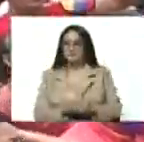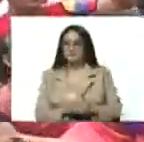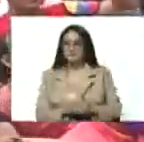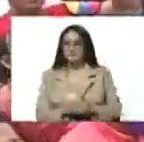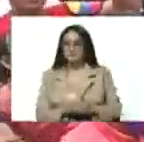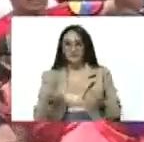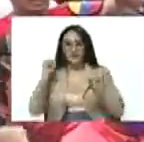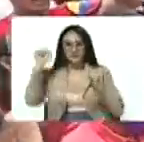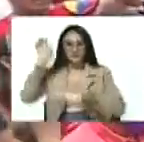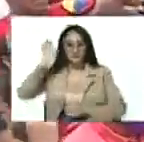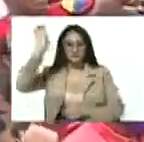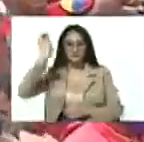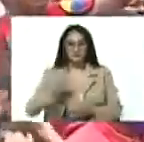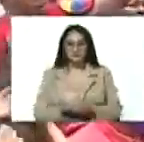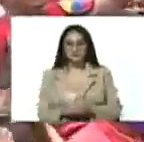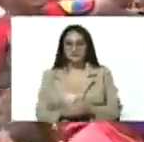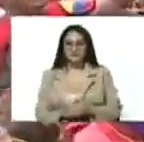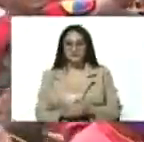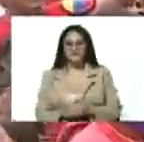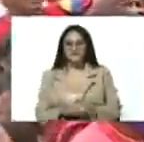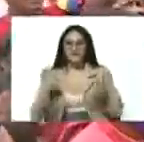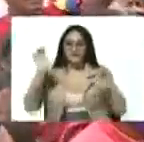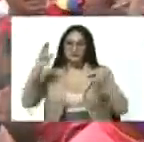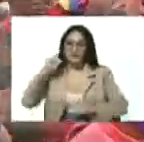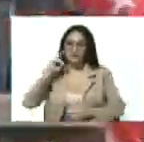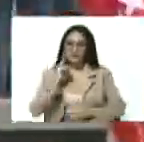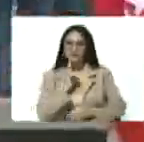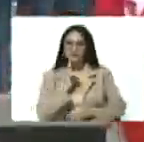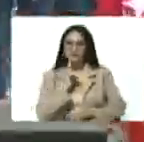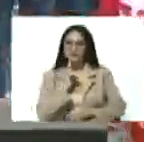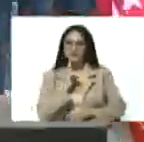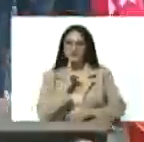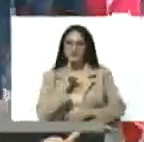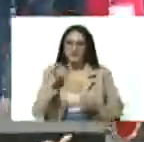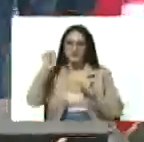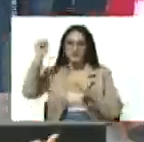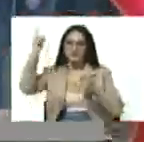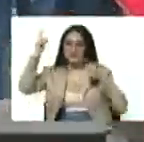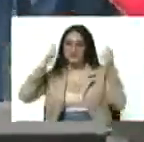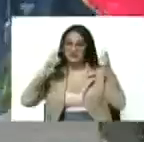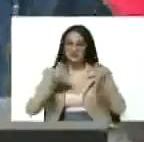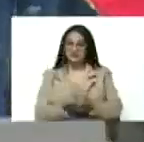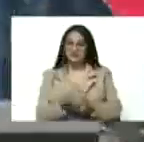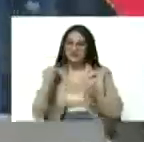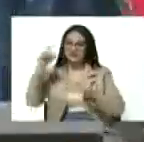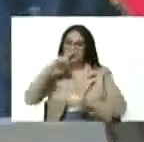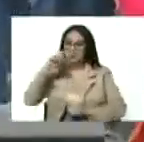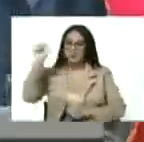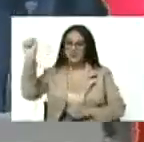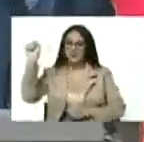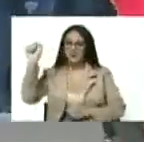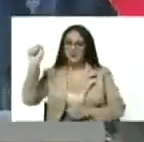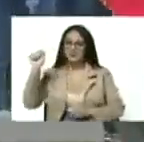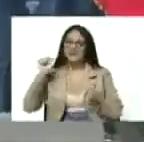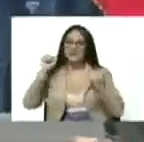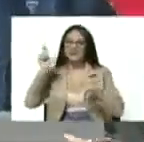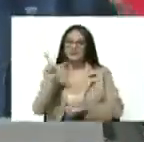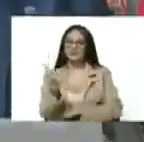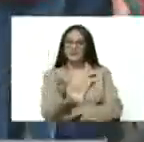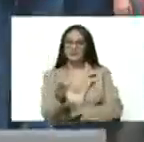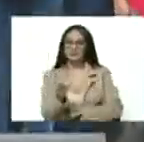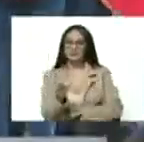¡Que viva la patria! ¡Que viva Bolívar! ¡Que viva Chávez! ¡Que viva Maduro! ¡Que viva el PSUV!